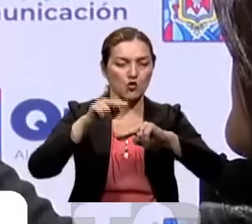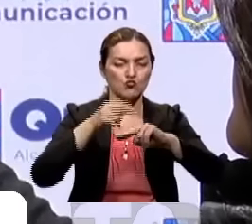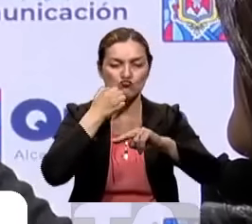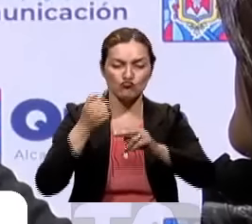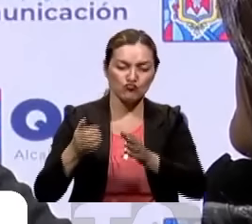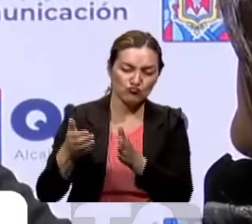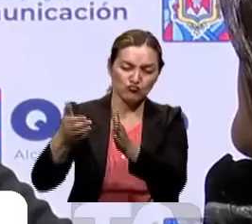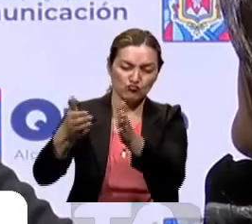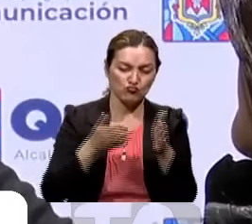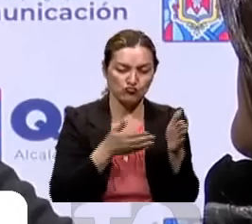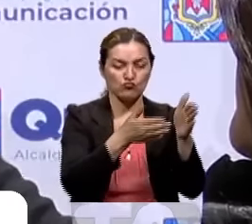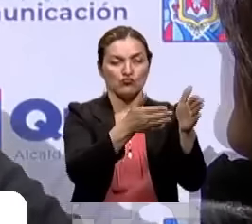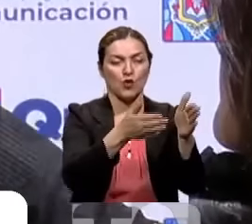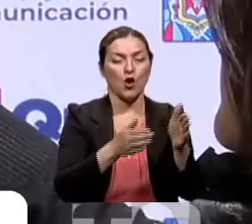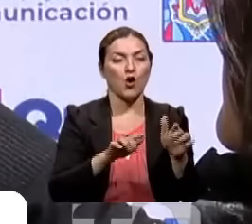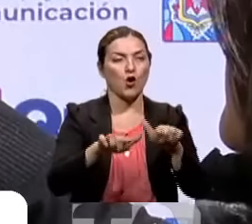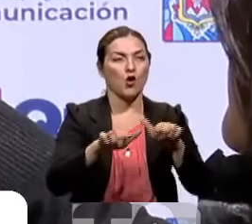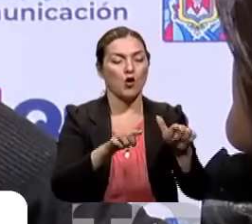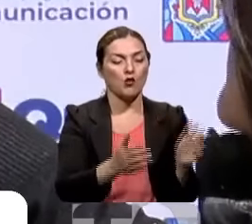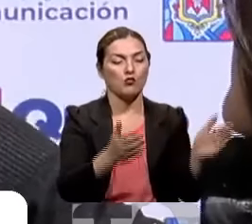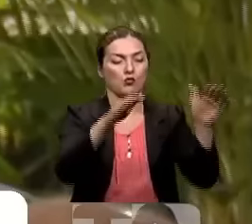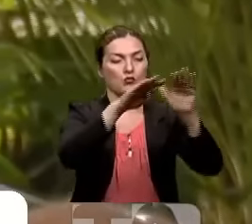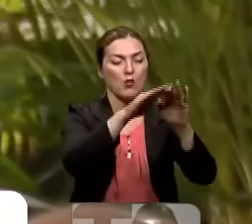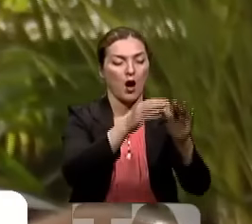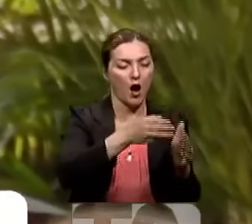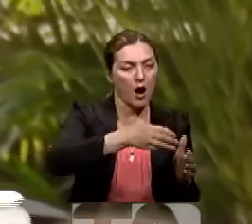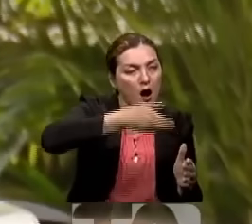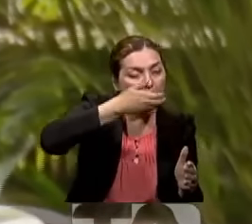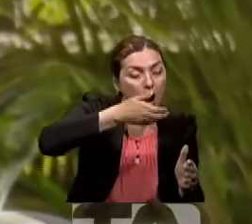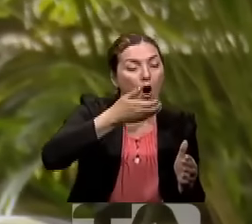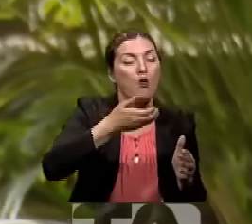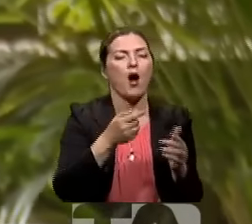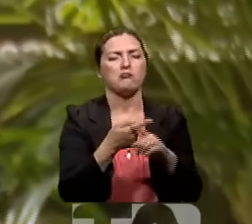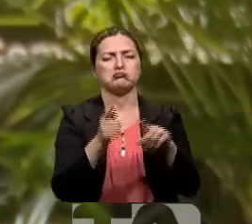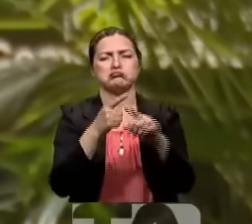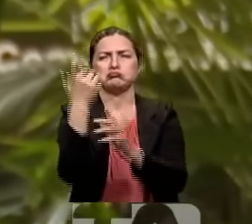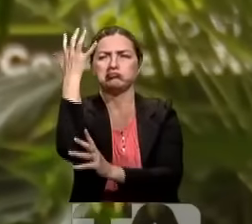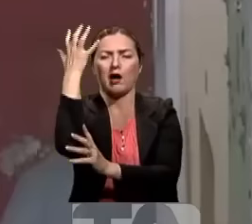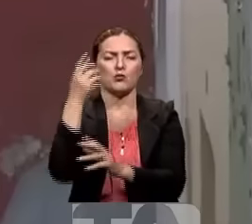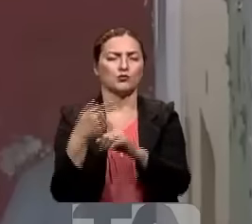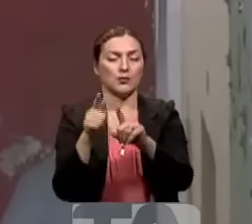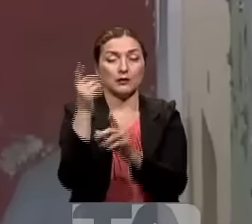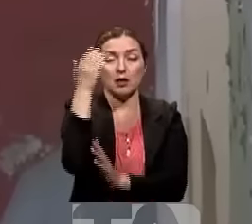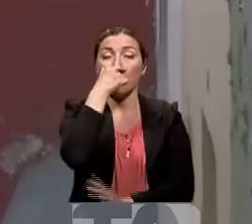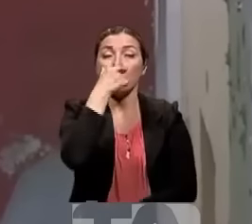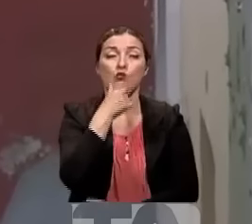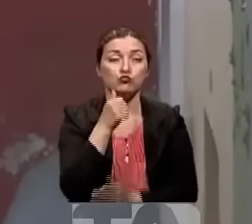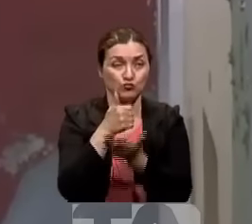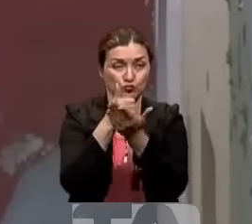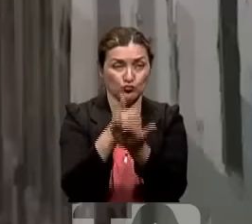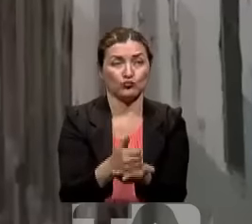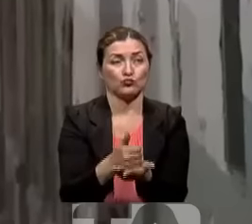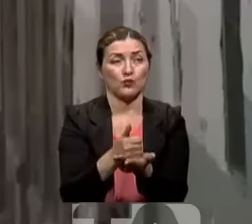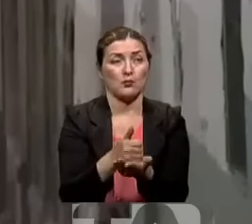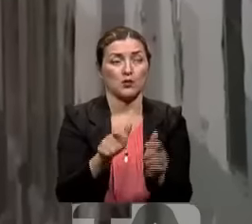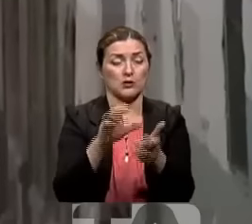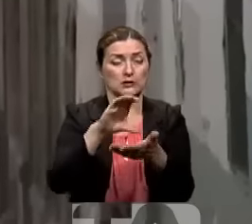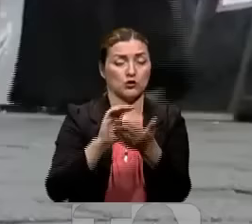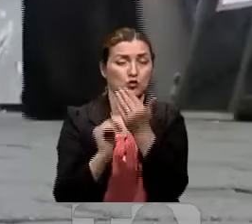bebederos, implementación de basureros, el tema de árboles. Según el alcalde de la capital, Pavel Muñoz, esto ayudará también a repoblar el